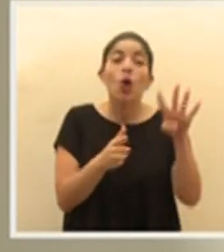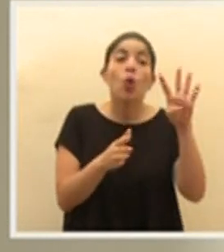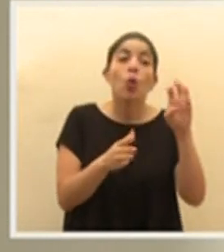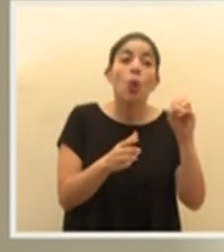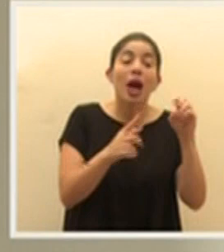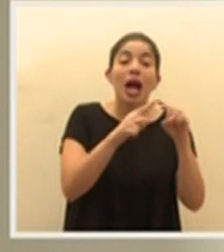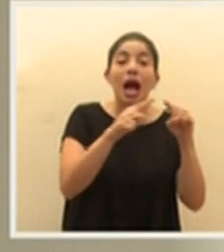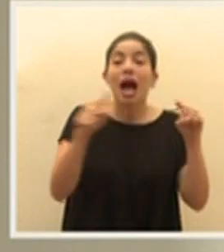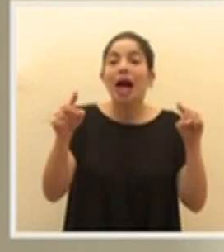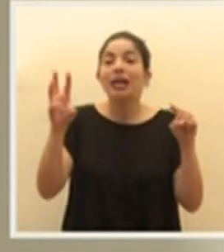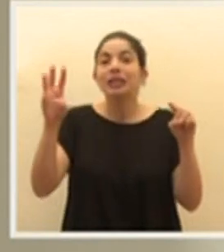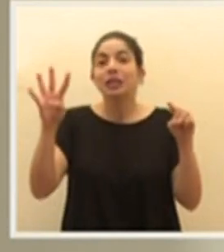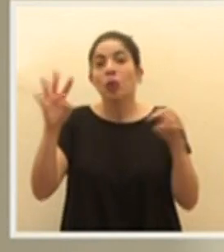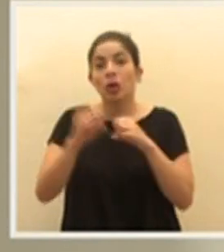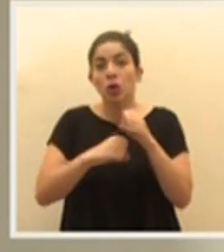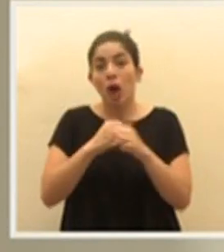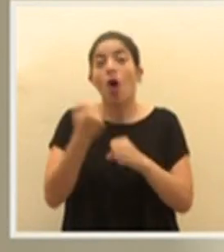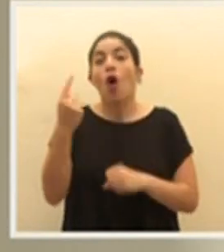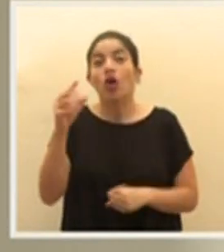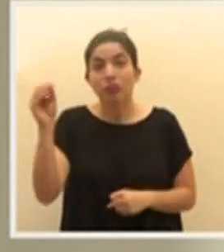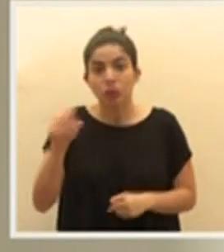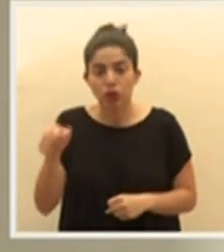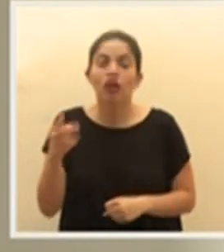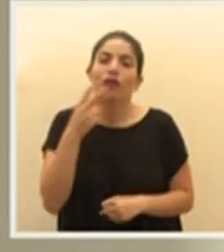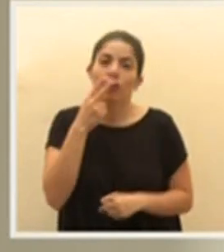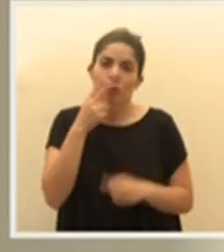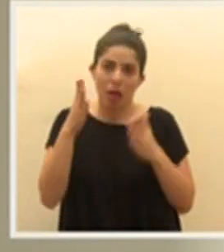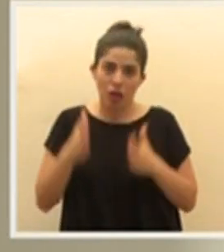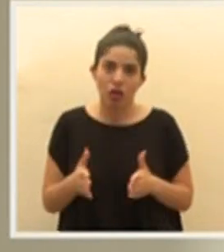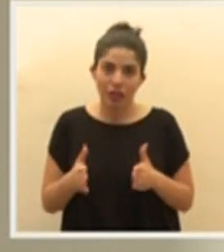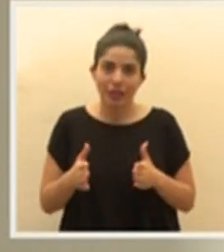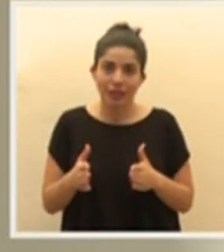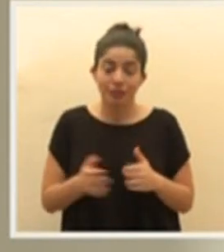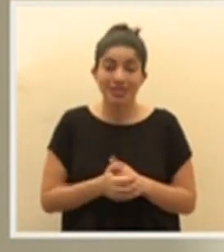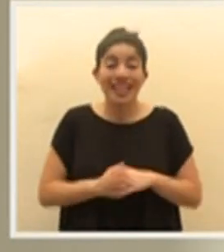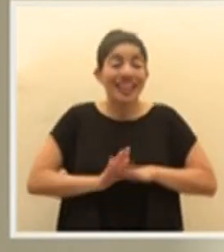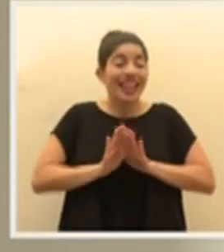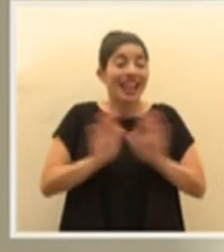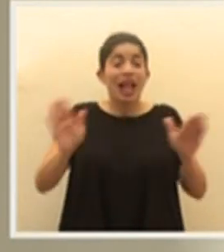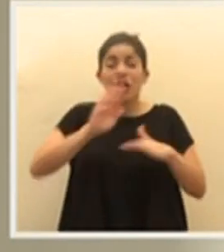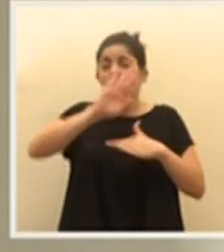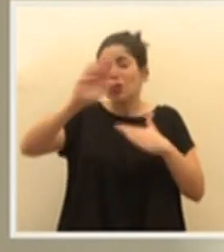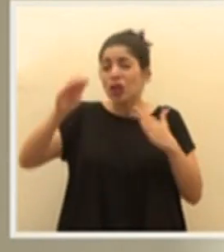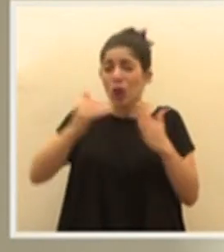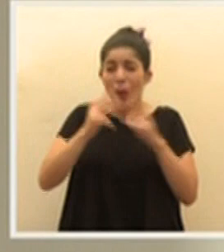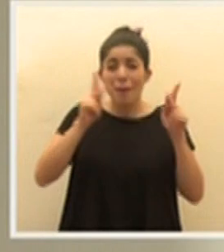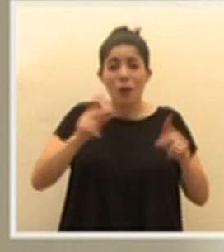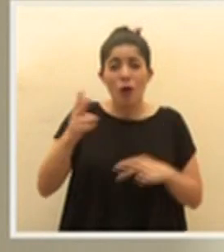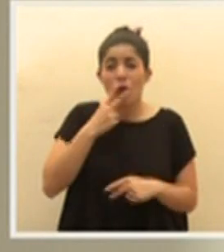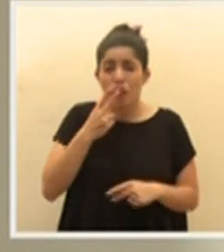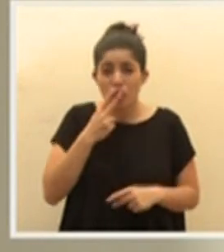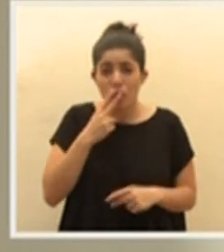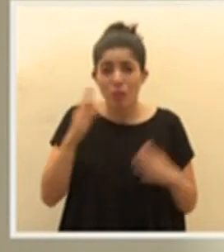64 años de edad. Y de todas las personas que fuman, el